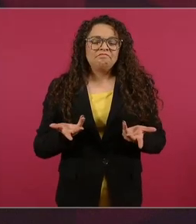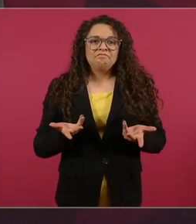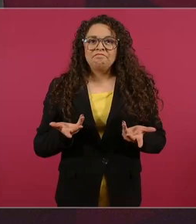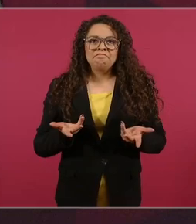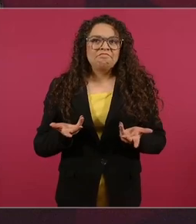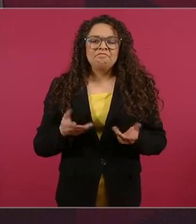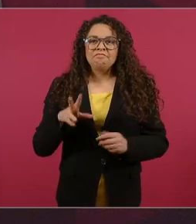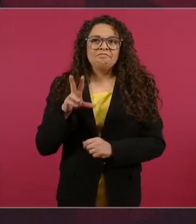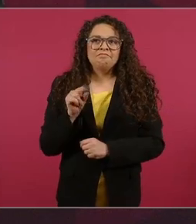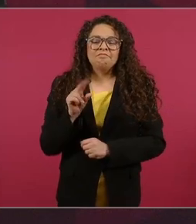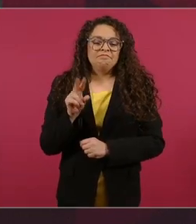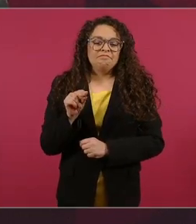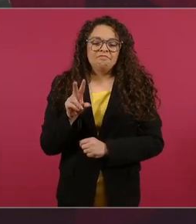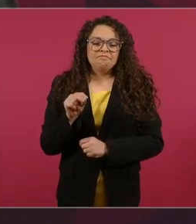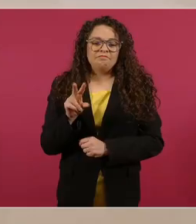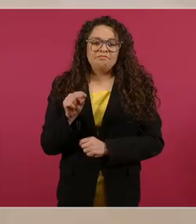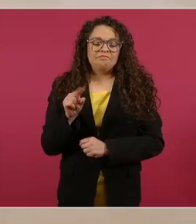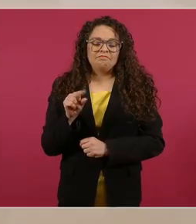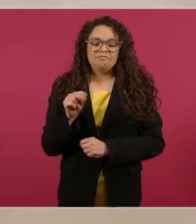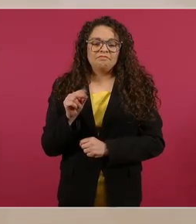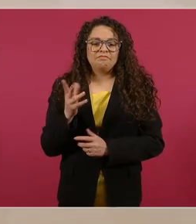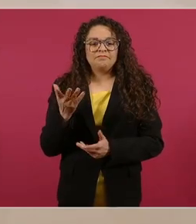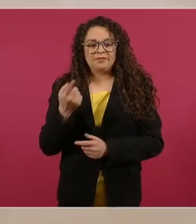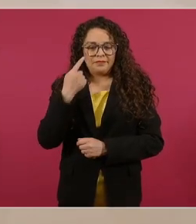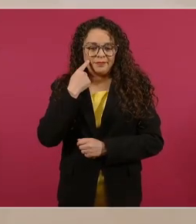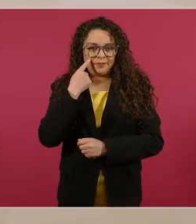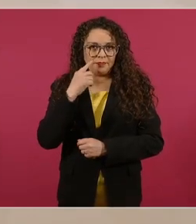son cambios. A mí me tocó